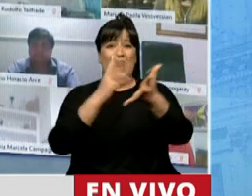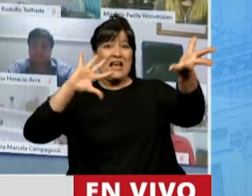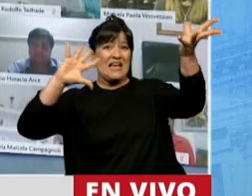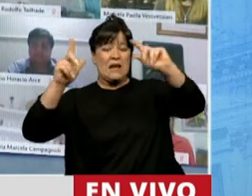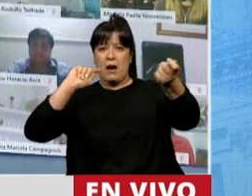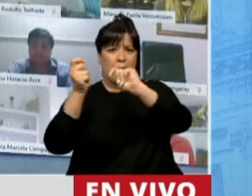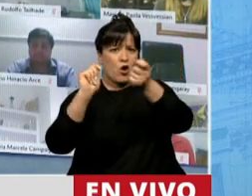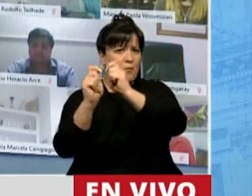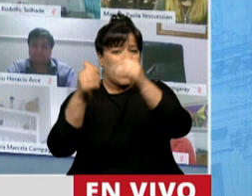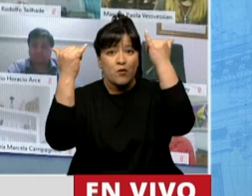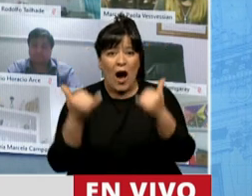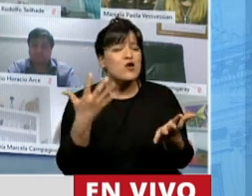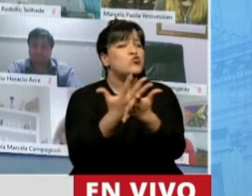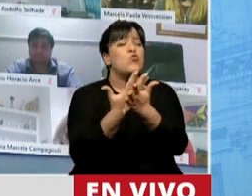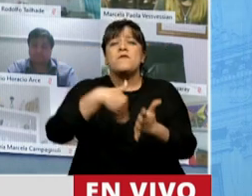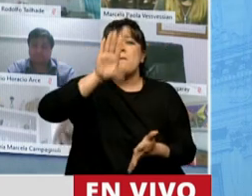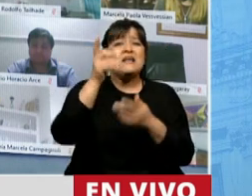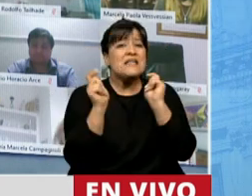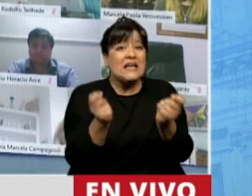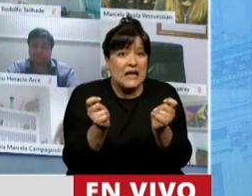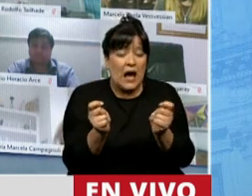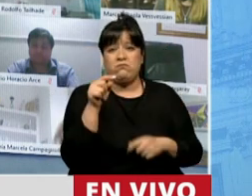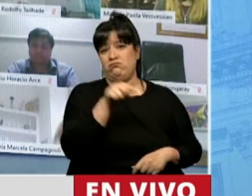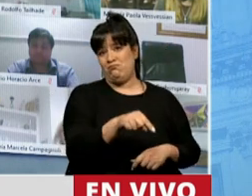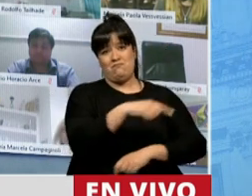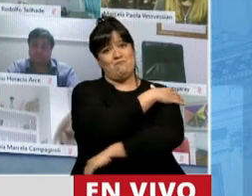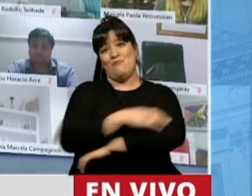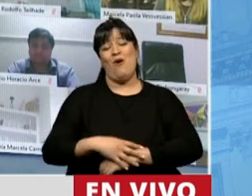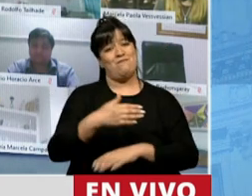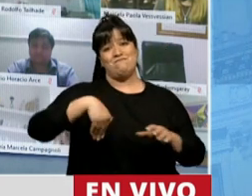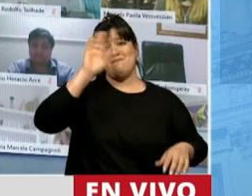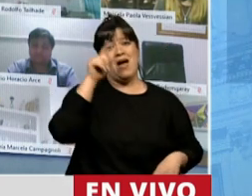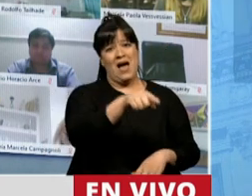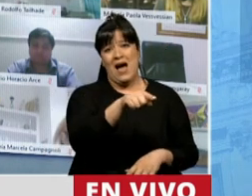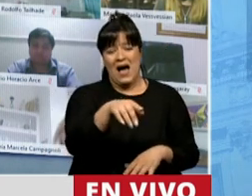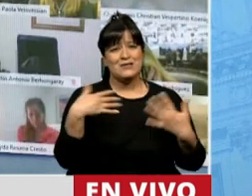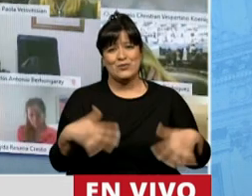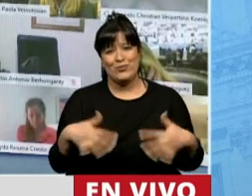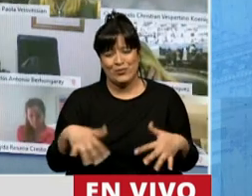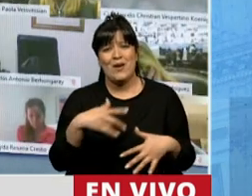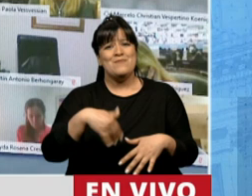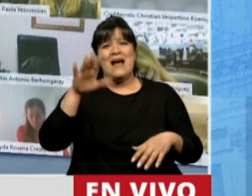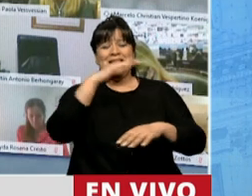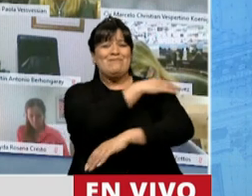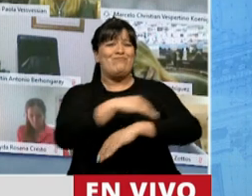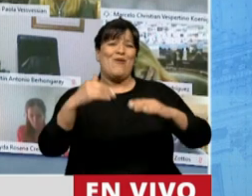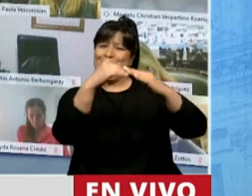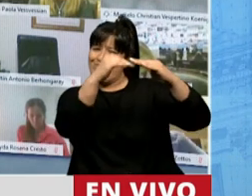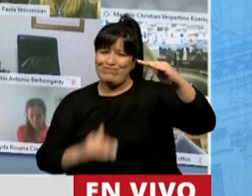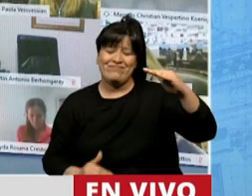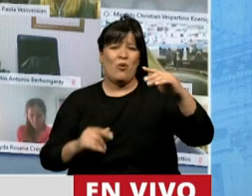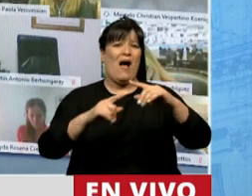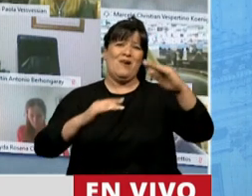cambio climático son también quienes hoy en día sufren de la pobreza y quienes están en los mayores margenes de la marginalidad y de la